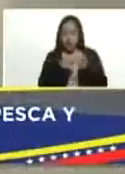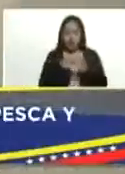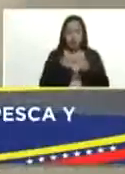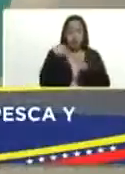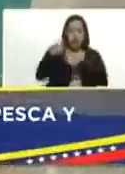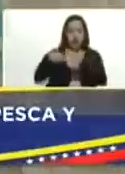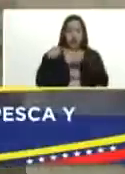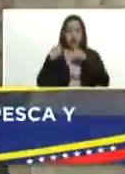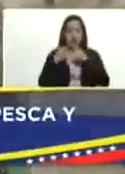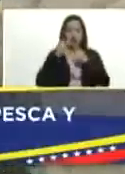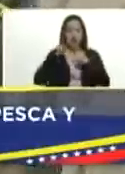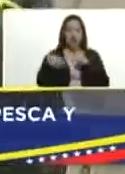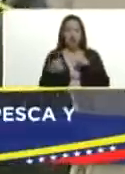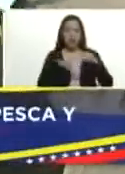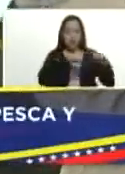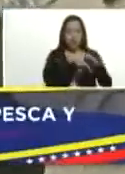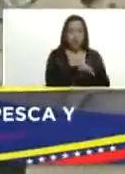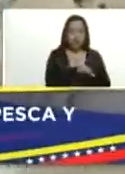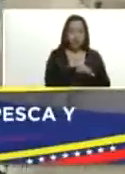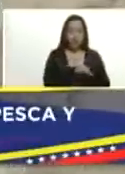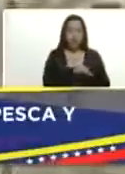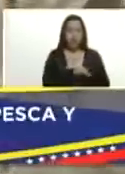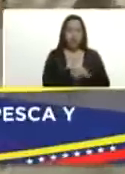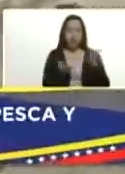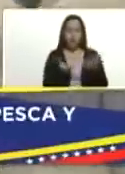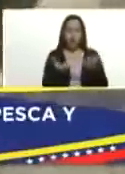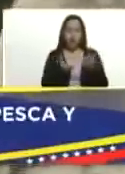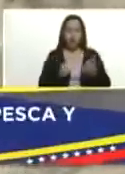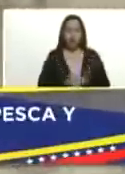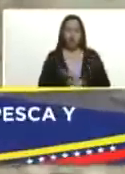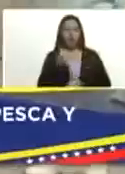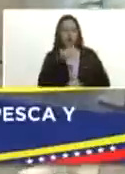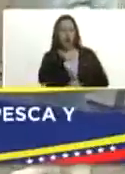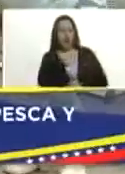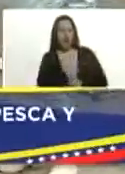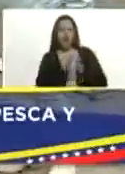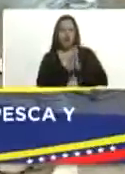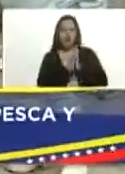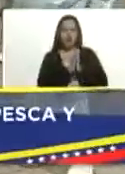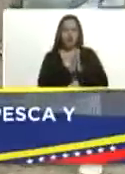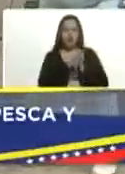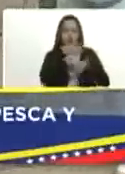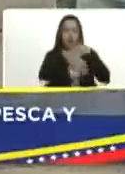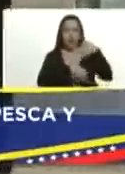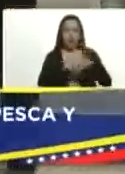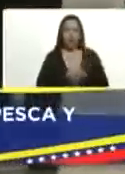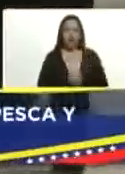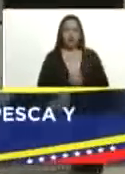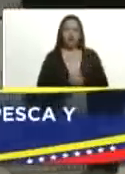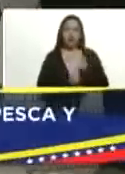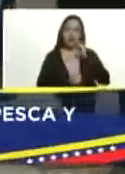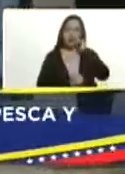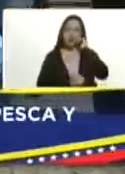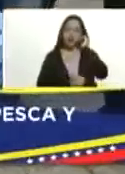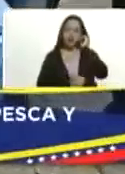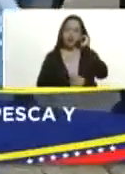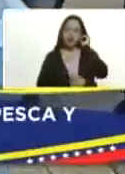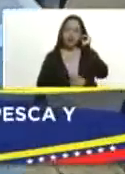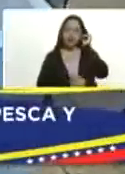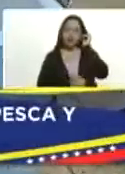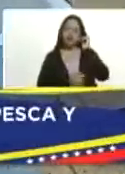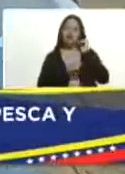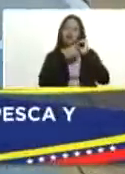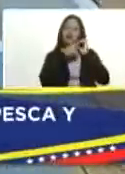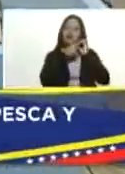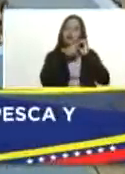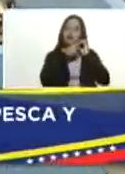Congelamos subfrozen. ¿Qué tenemos por aquí, por ejemplo? Vamos a ir paso a paso. Una cojinúa. Esta cojinúa vino